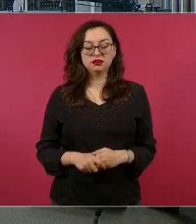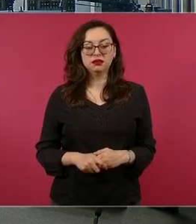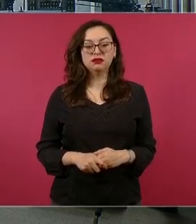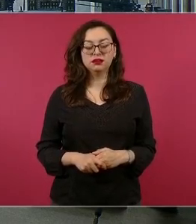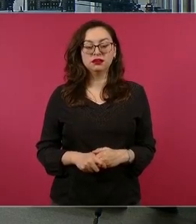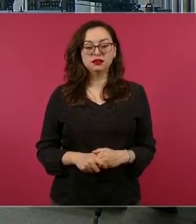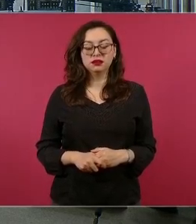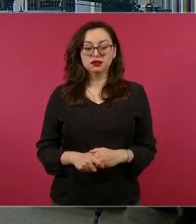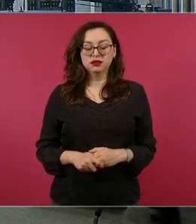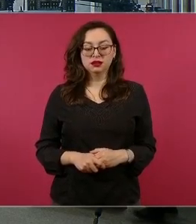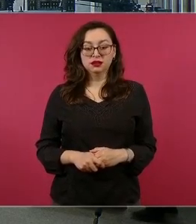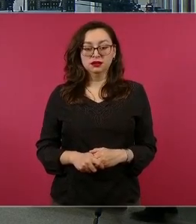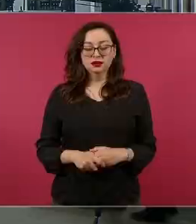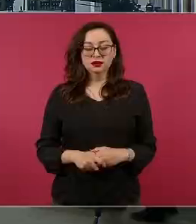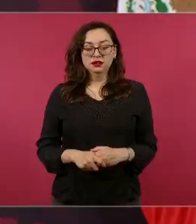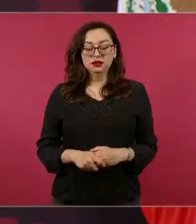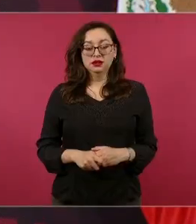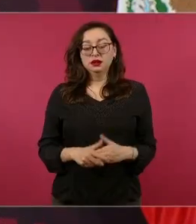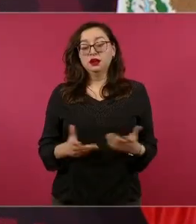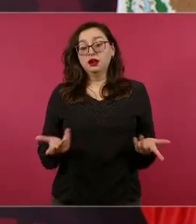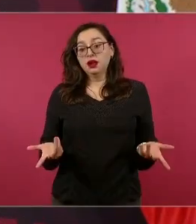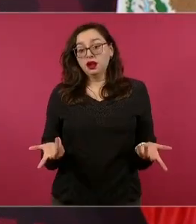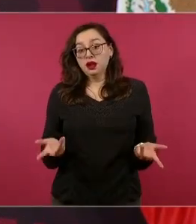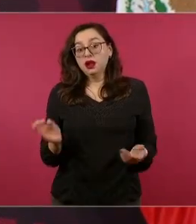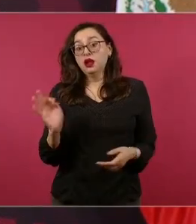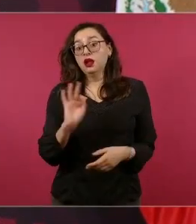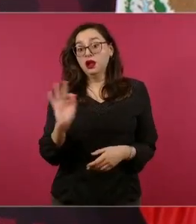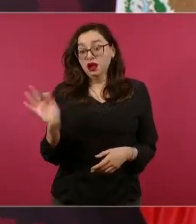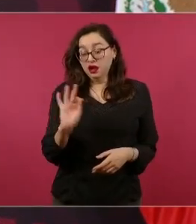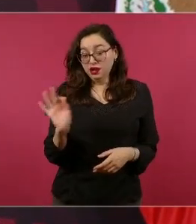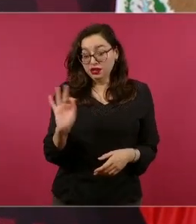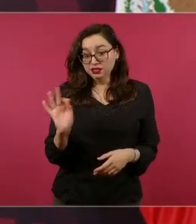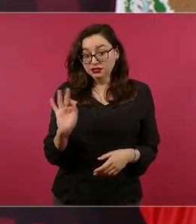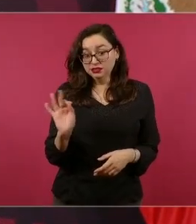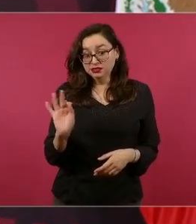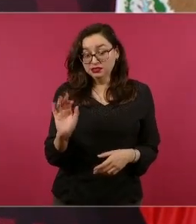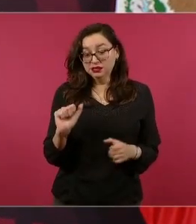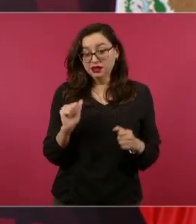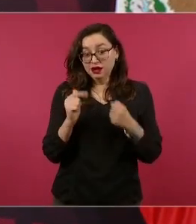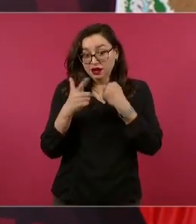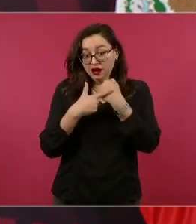Puede ser que haya algo, pero